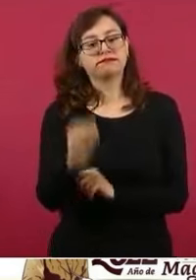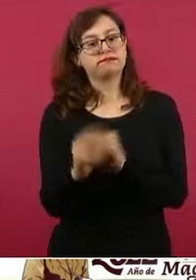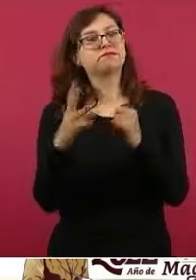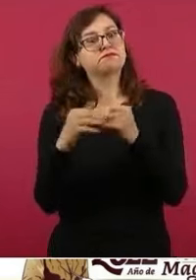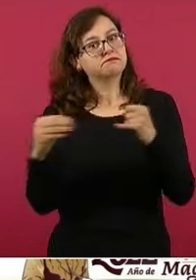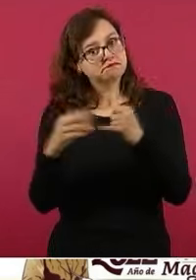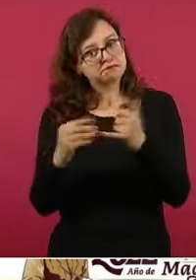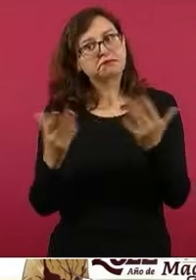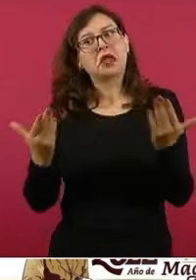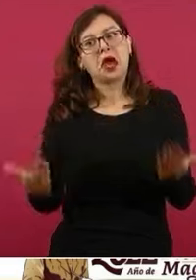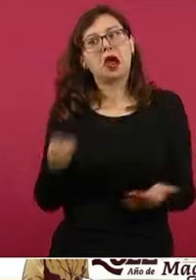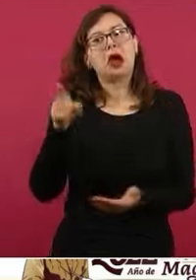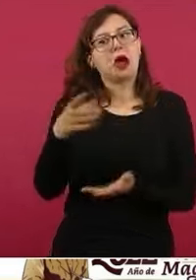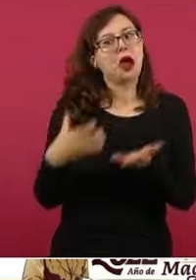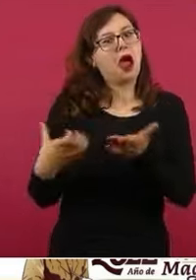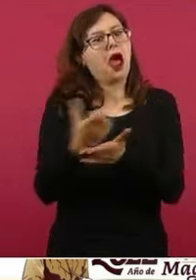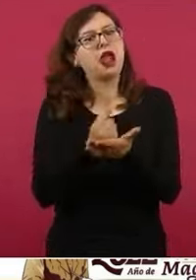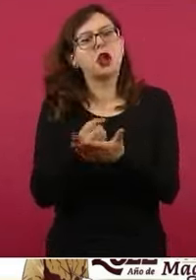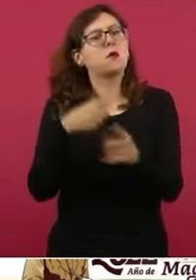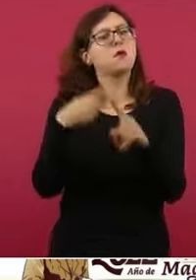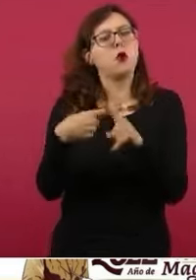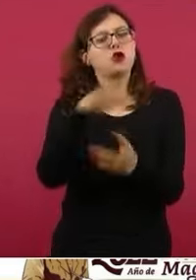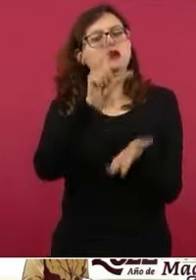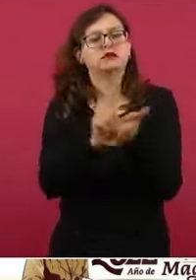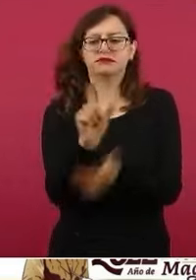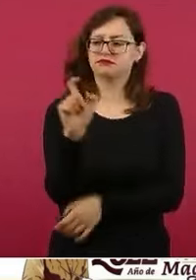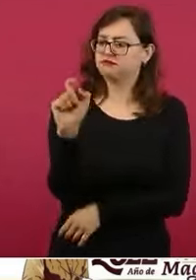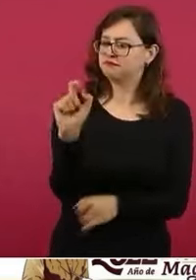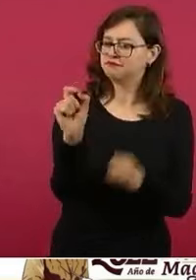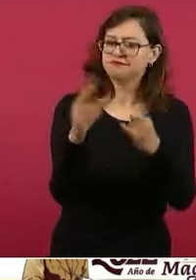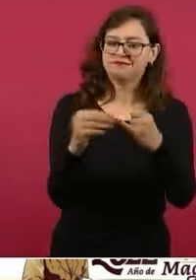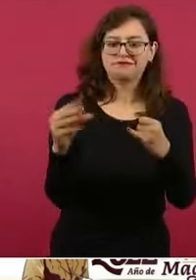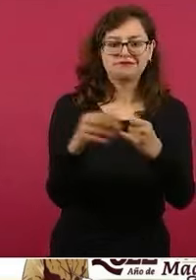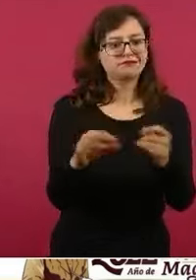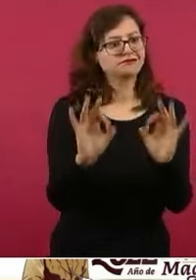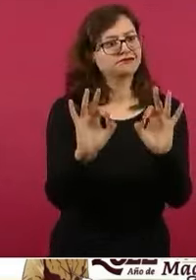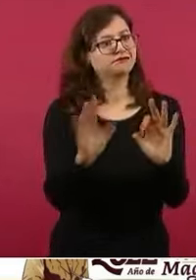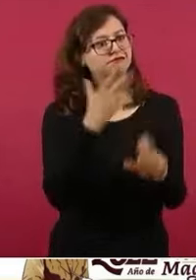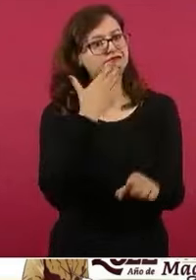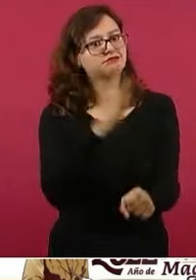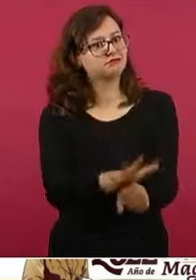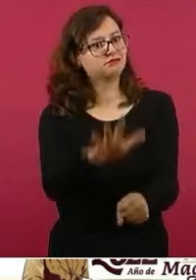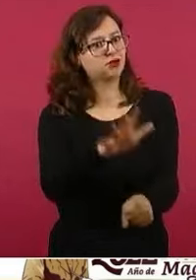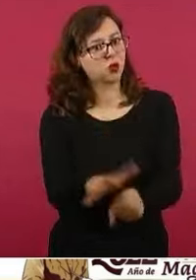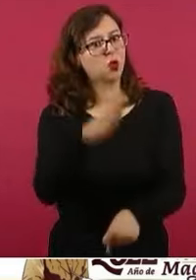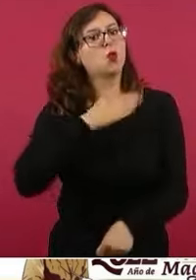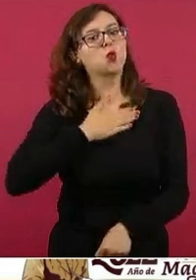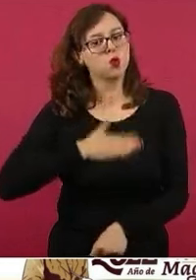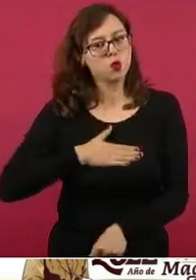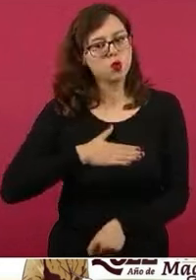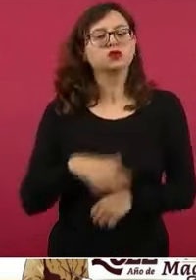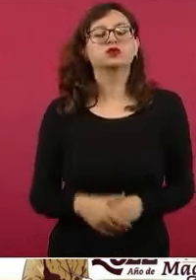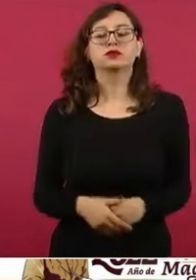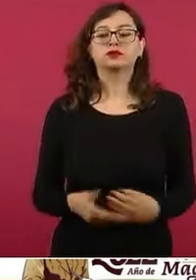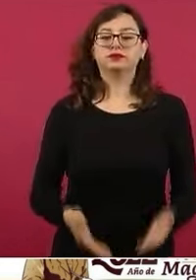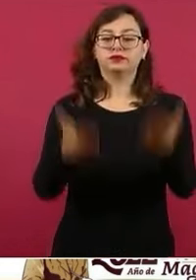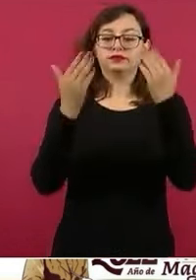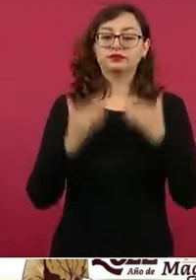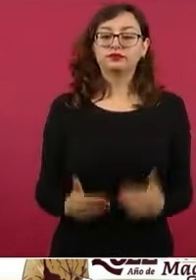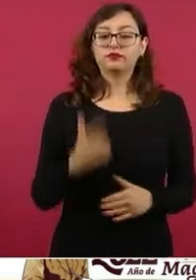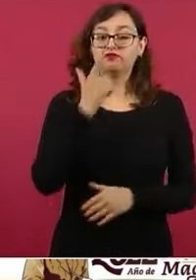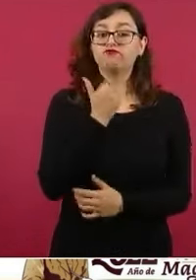20.99, un margen solo de 20 centavos. Y nos vamos ahora a la gasolina premium, donde Móvil en Monterrey, Nuevo León, es el precio